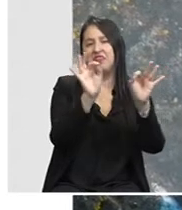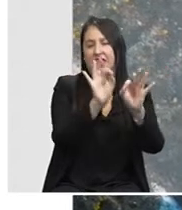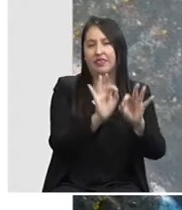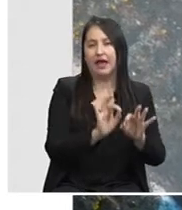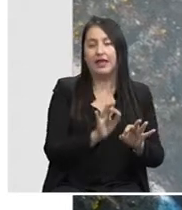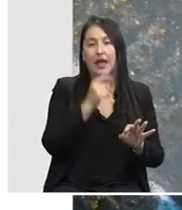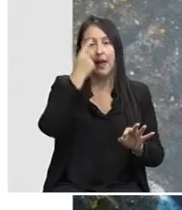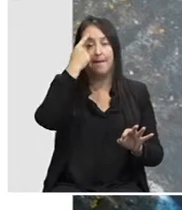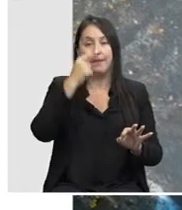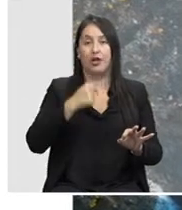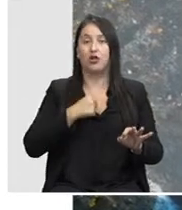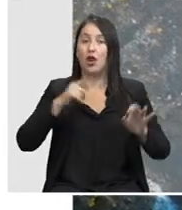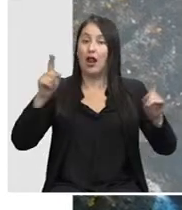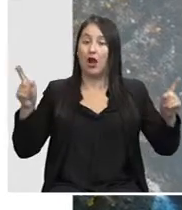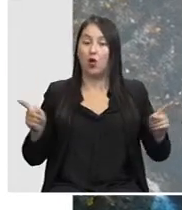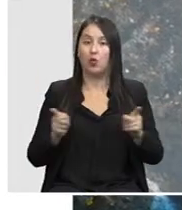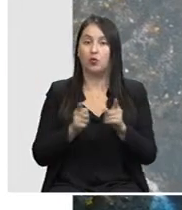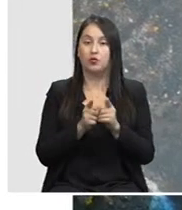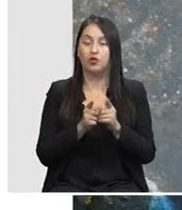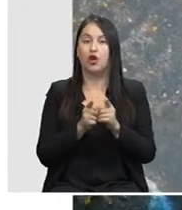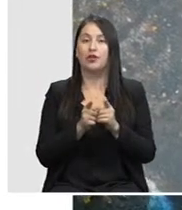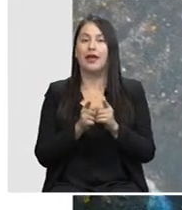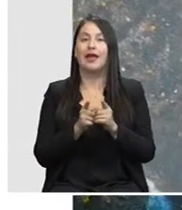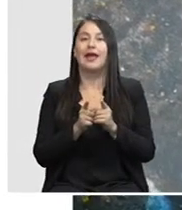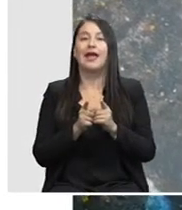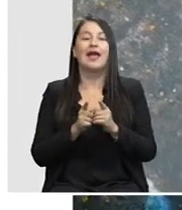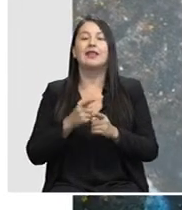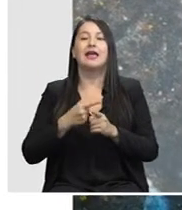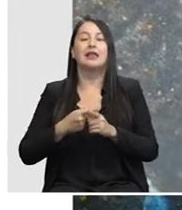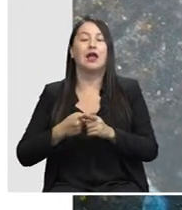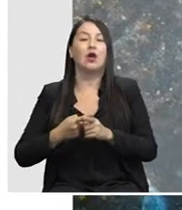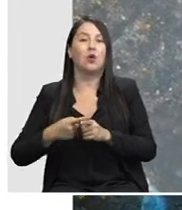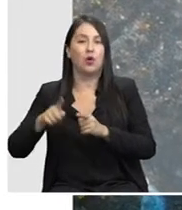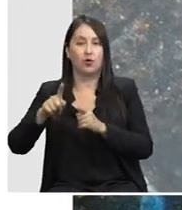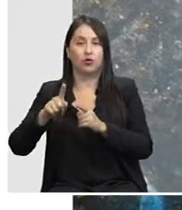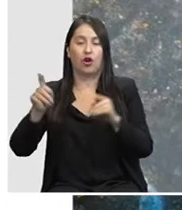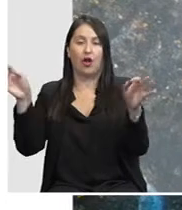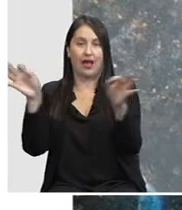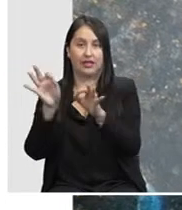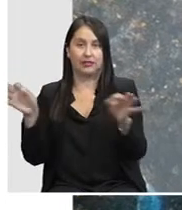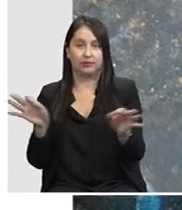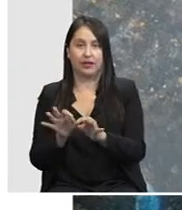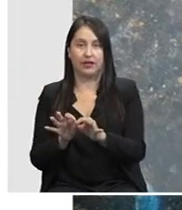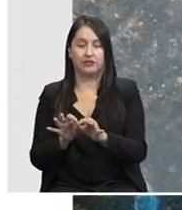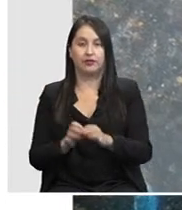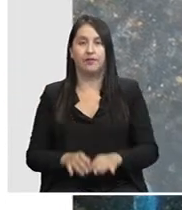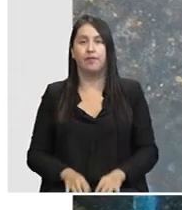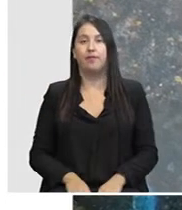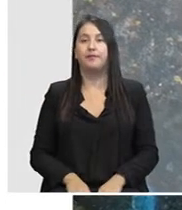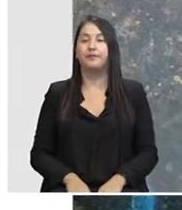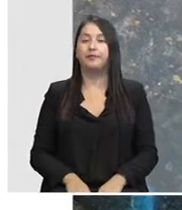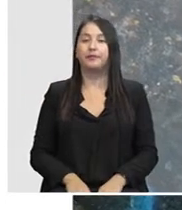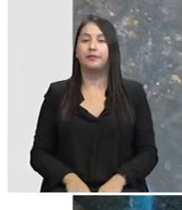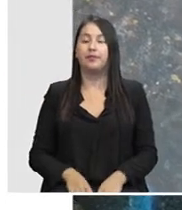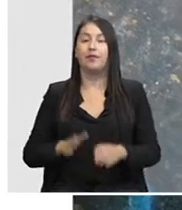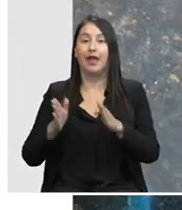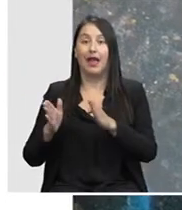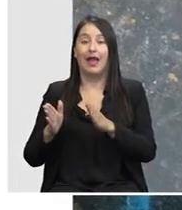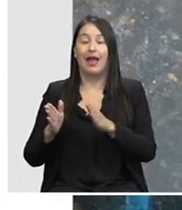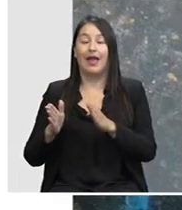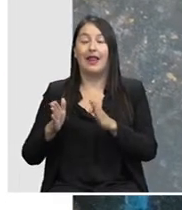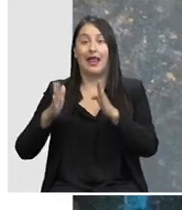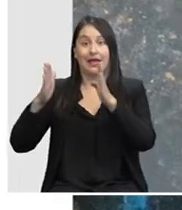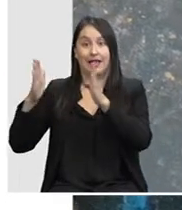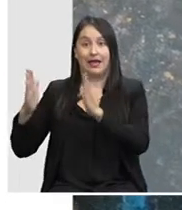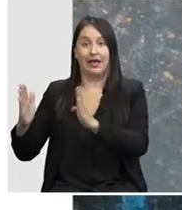voy a mencionar se extienden también a otro tipo de indicadores. Entonces, lo que vemos es que en la parte izquierda del gráfico se